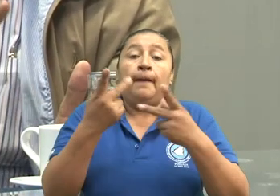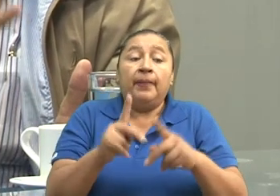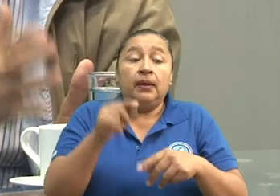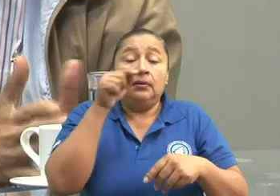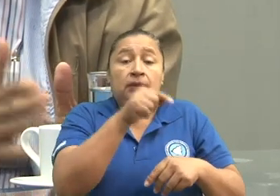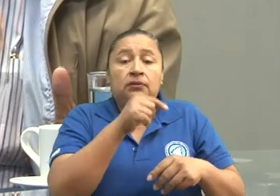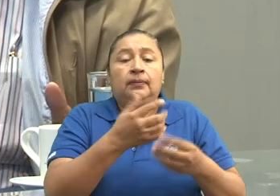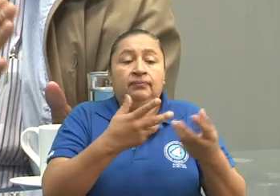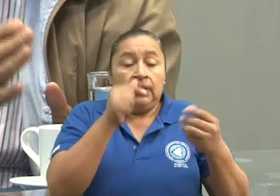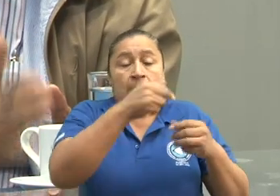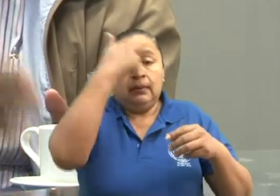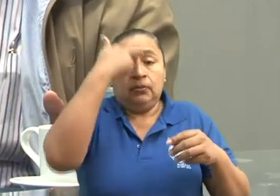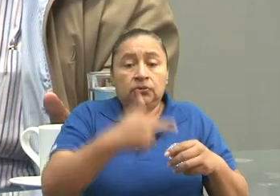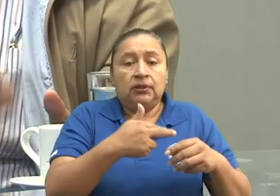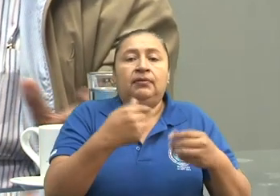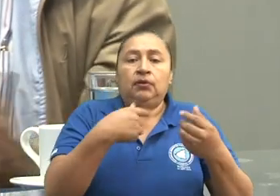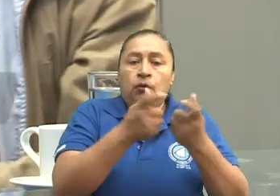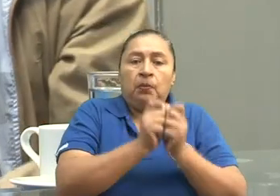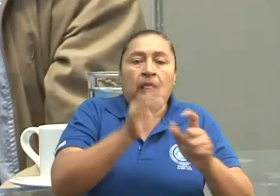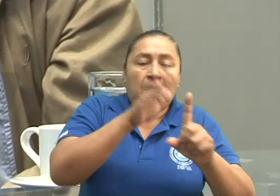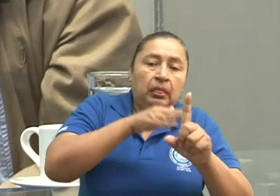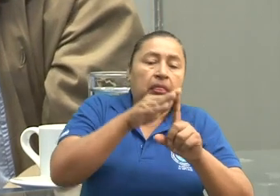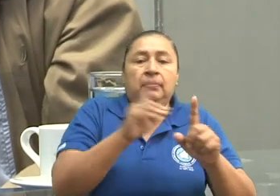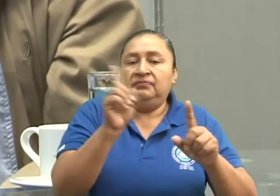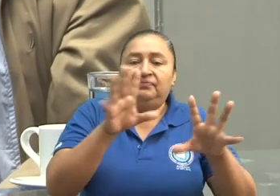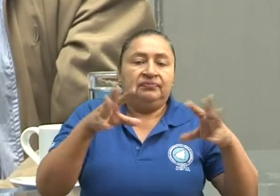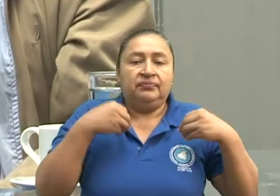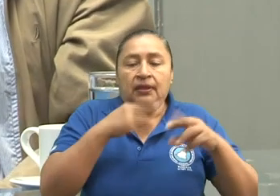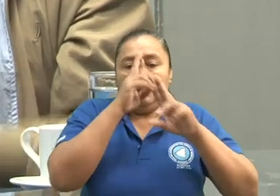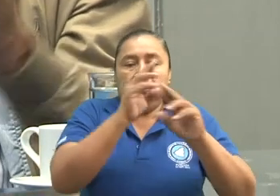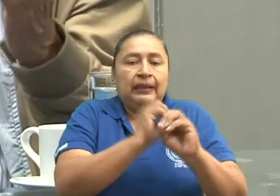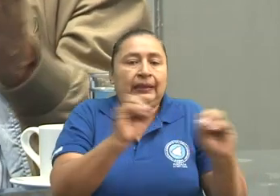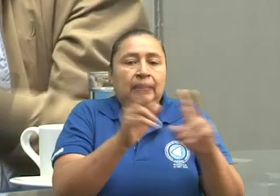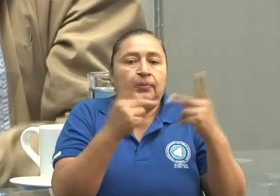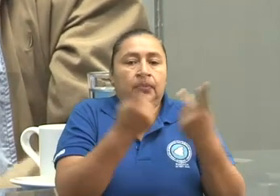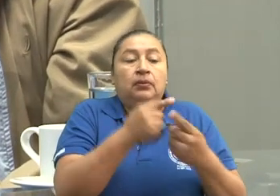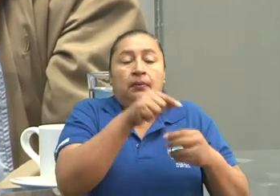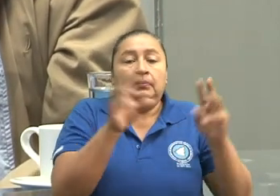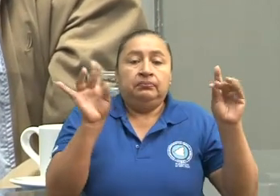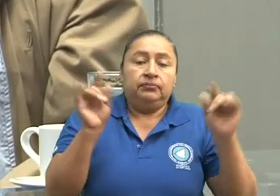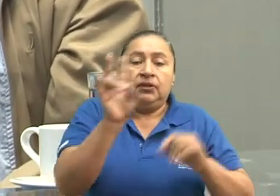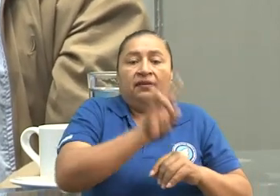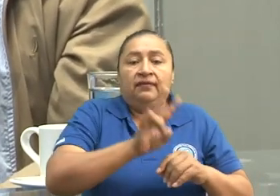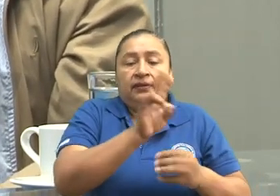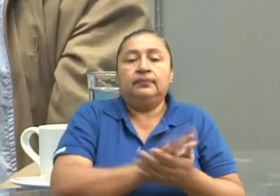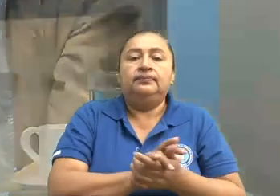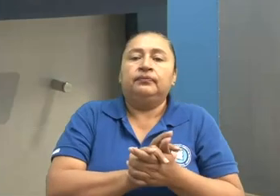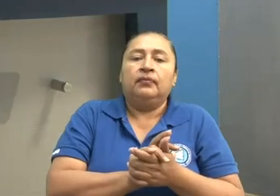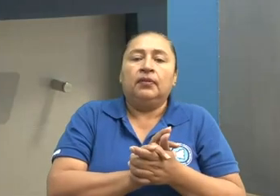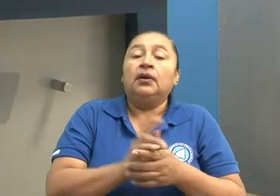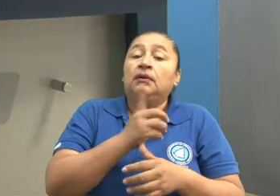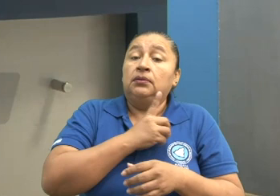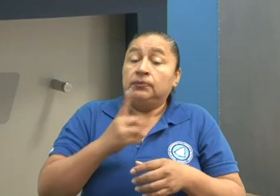manos irresponsables, en manos vendepatria, en manos que no representan los intereses del pueblo, que son los oligarcas conservadores. Diputado,